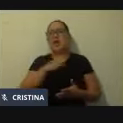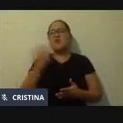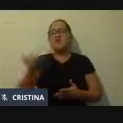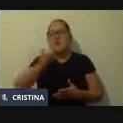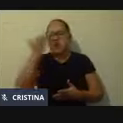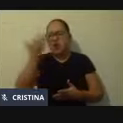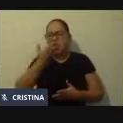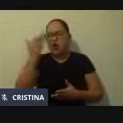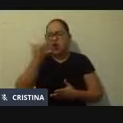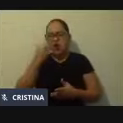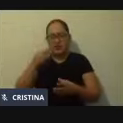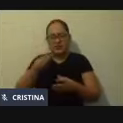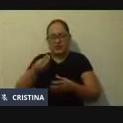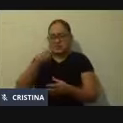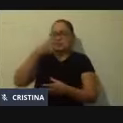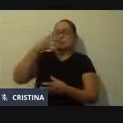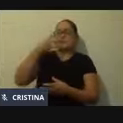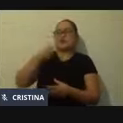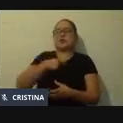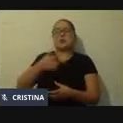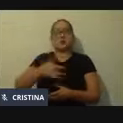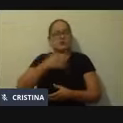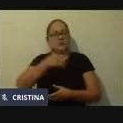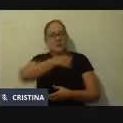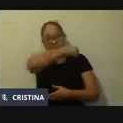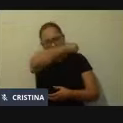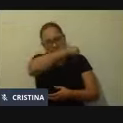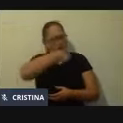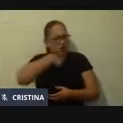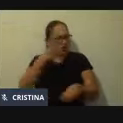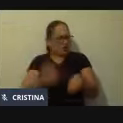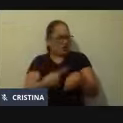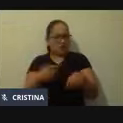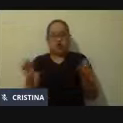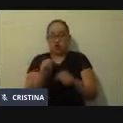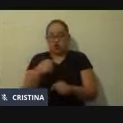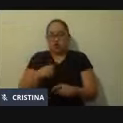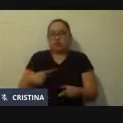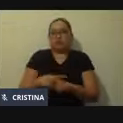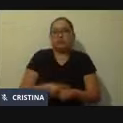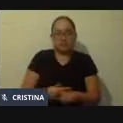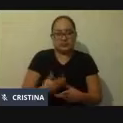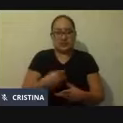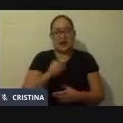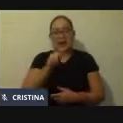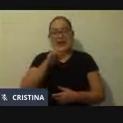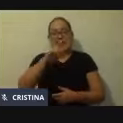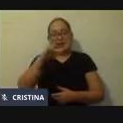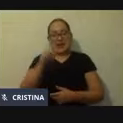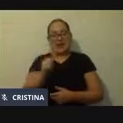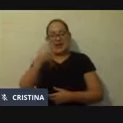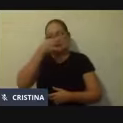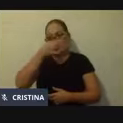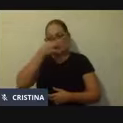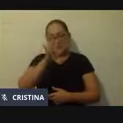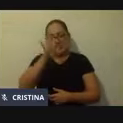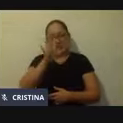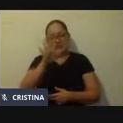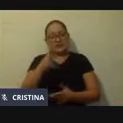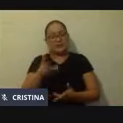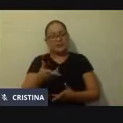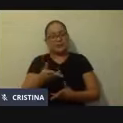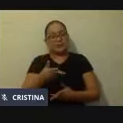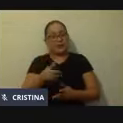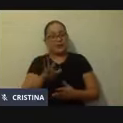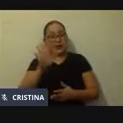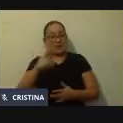sea, pero no tengo nada, o sea, tengo alergias. Entonces, pues yo sería candidata a que me dijeran, no, ¿sabes qué? O sea, vete para allá, o sea, tú vas a tener